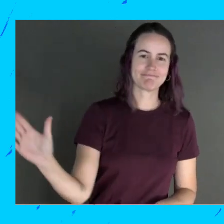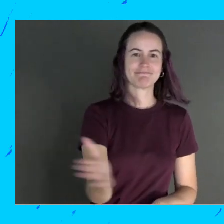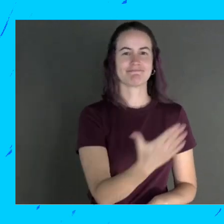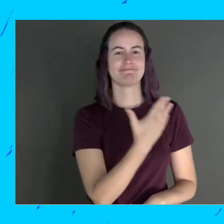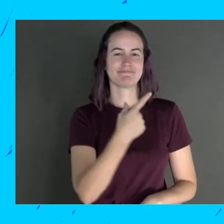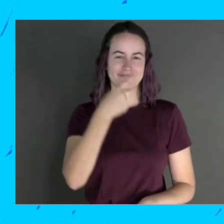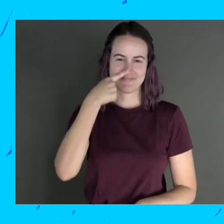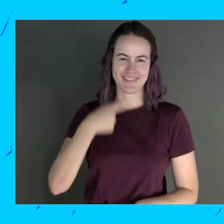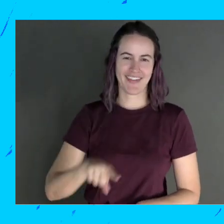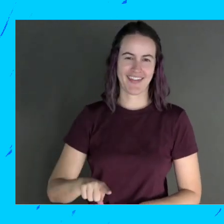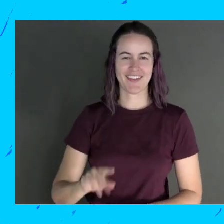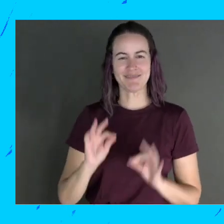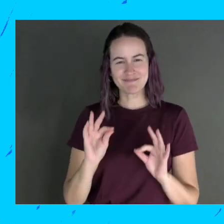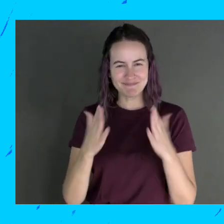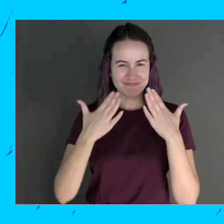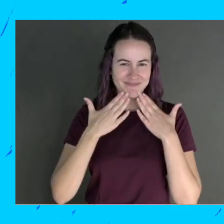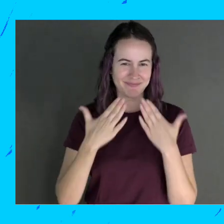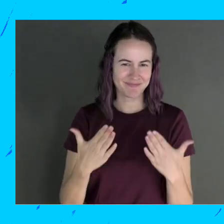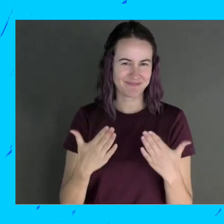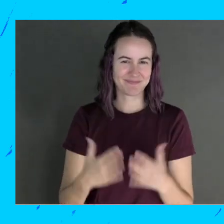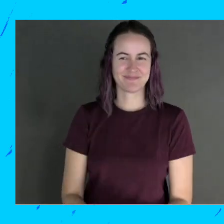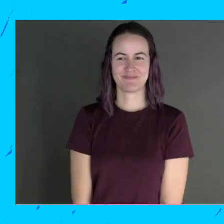en Tailandia. Muchísimas gracias.